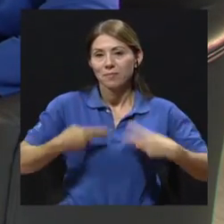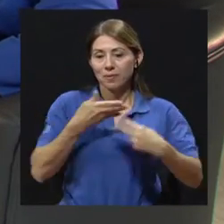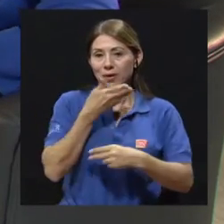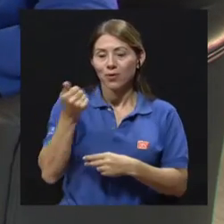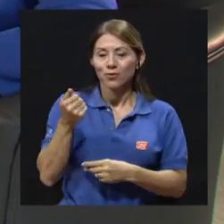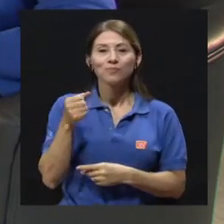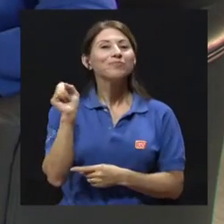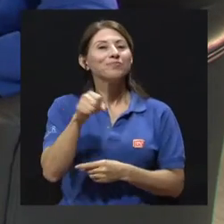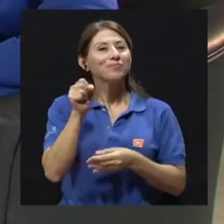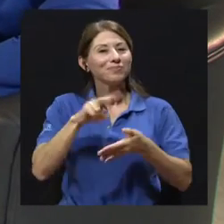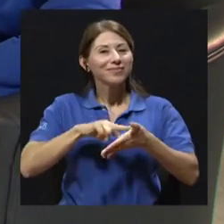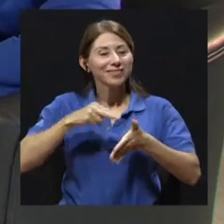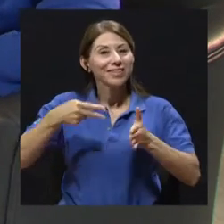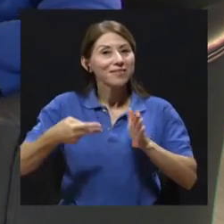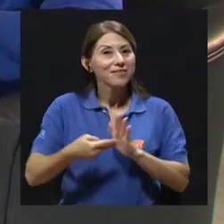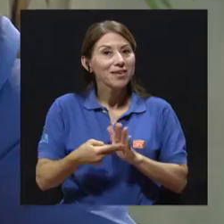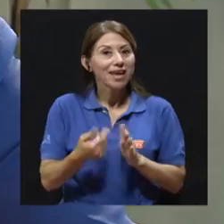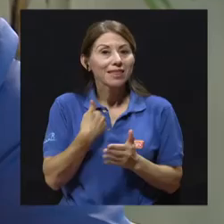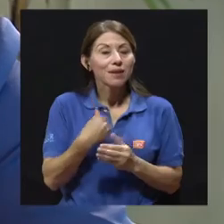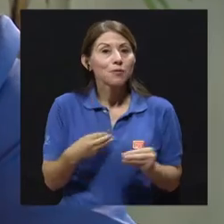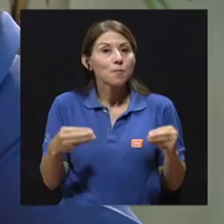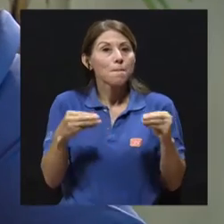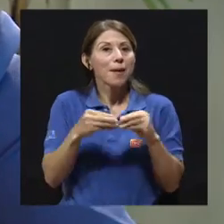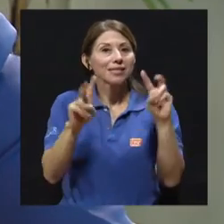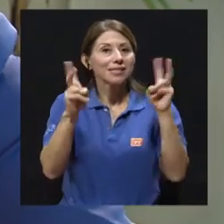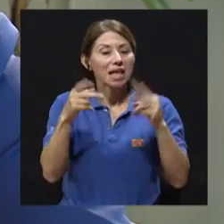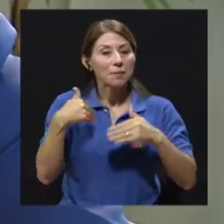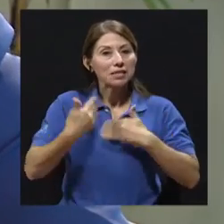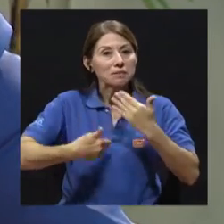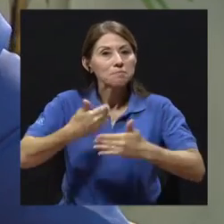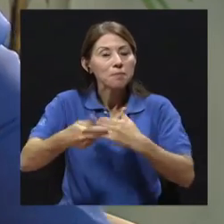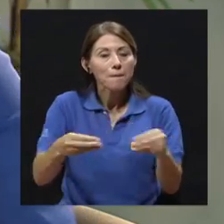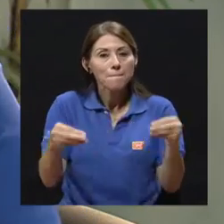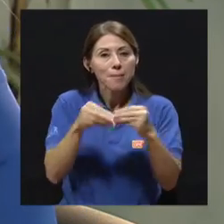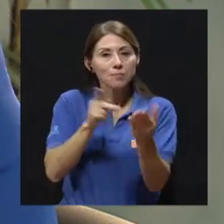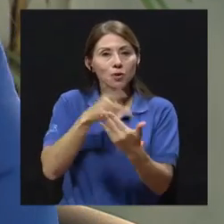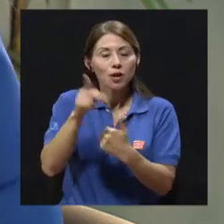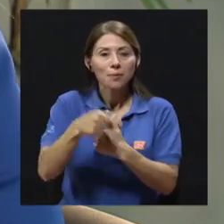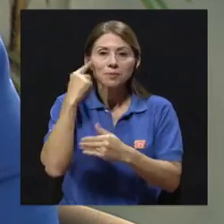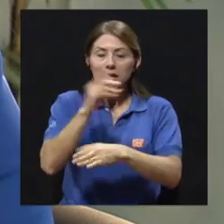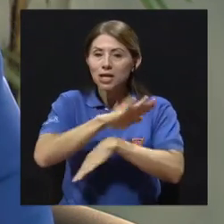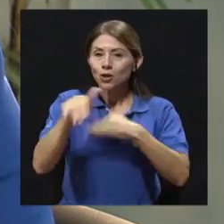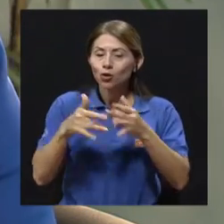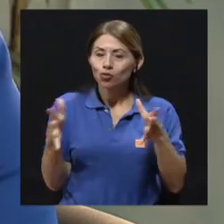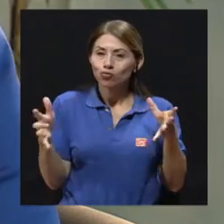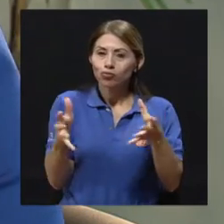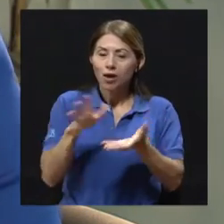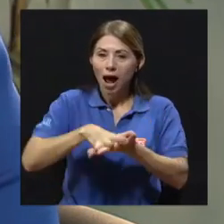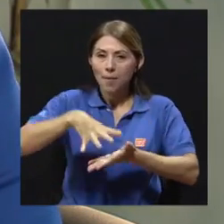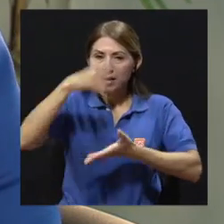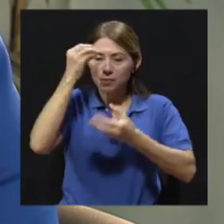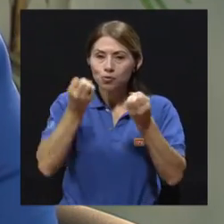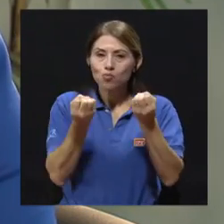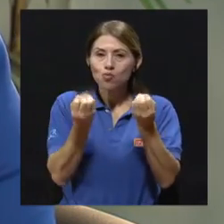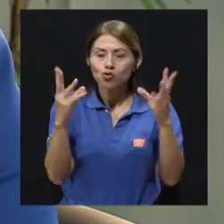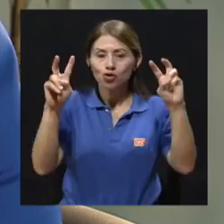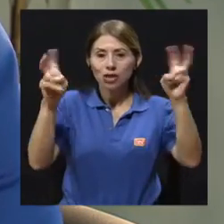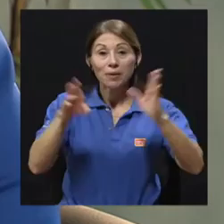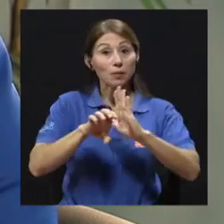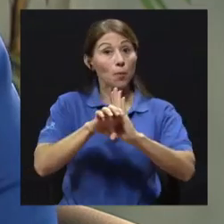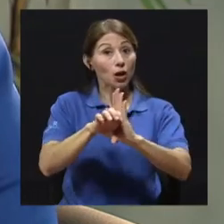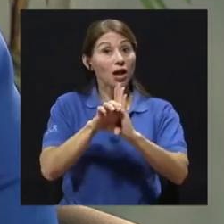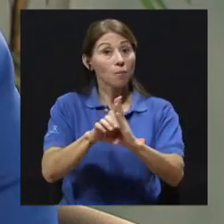Vivir Mejor. Así es, y eso significa, Saúl, más temas, muchísimo más programas para poder aprender juntos y juntas de muchísimos temas, por ejemplo,